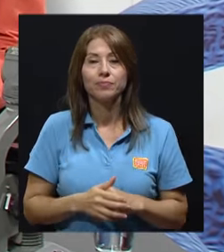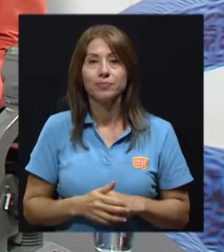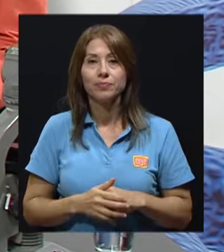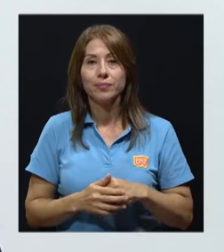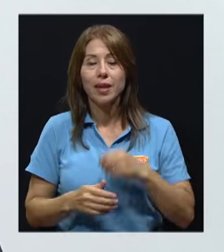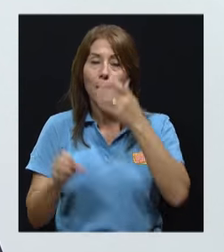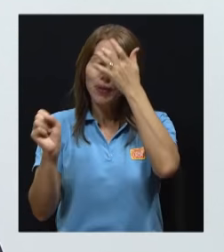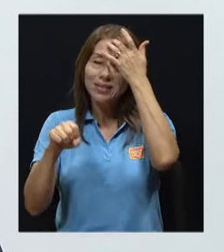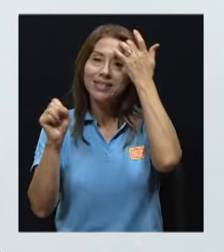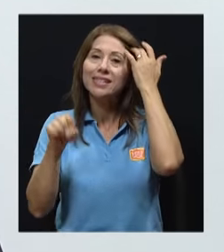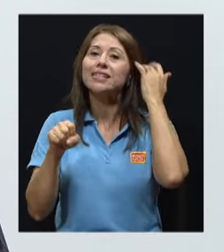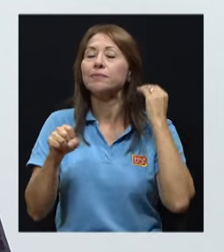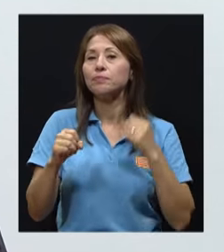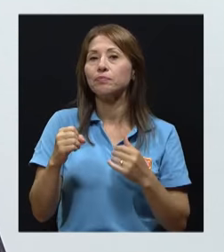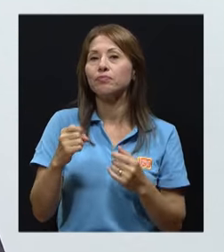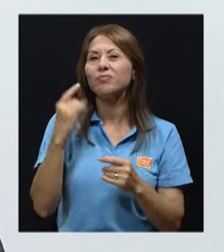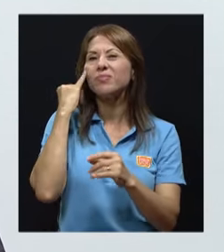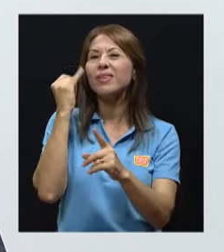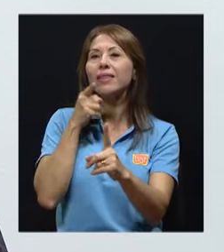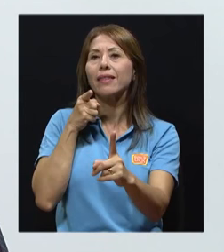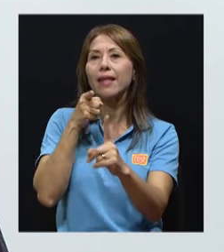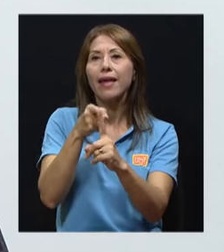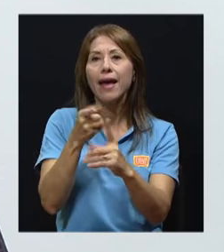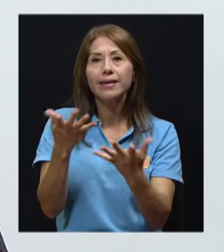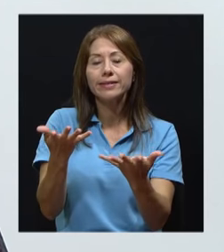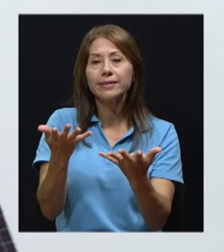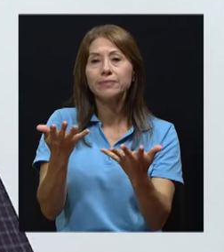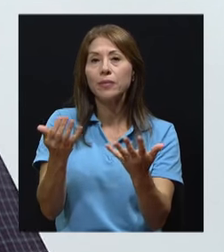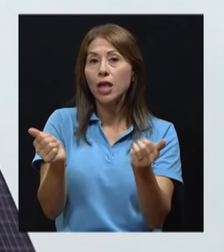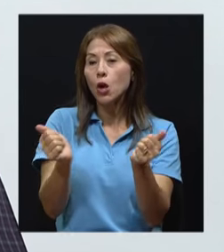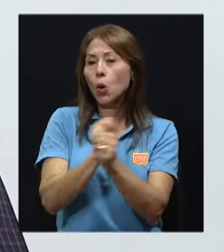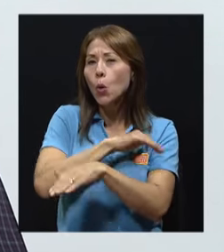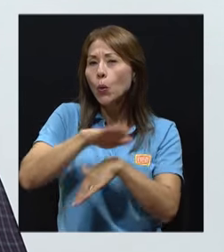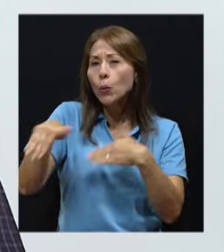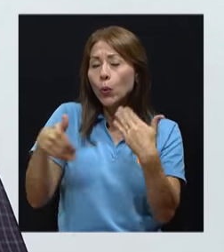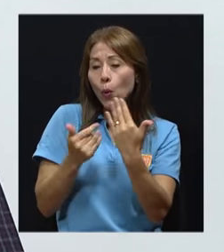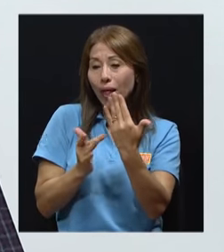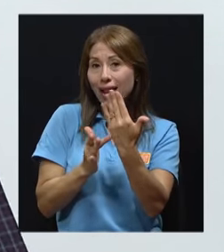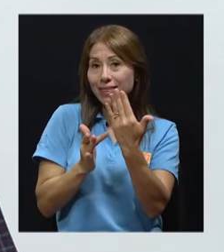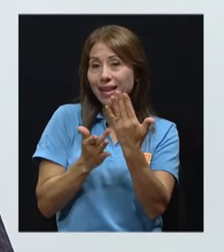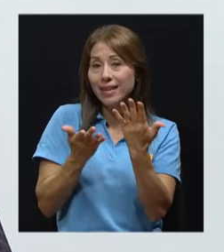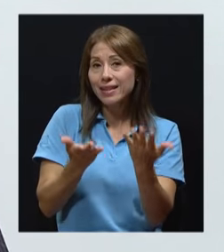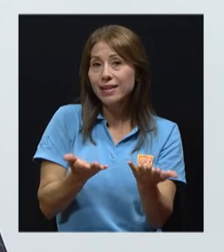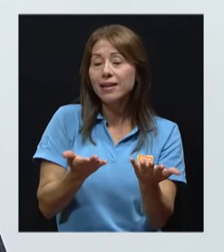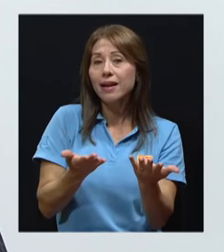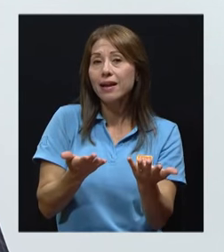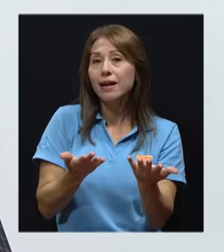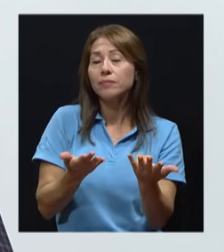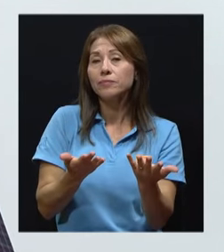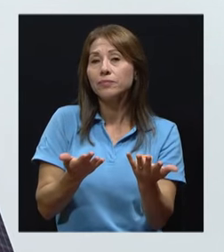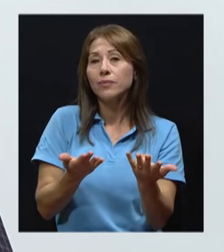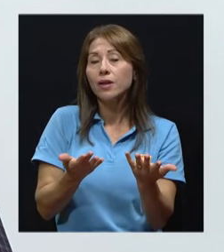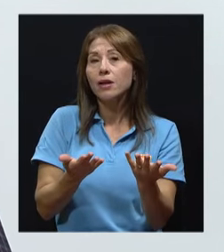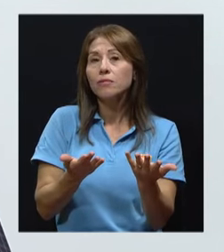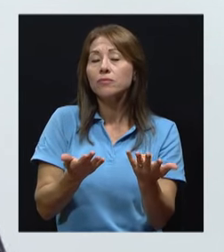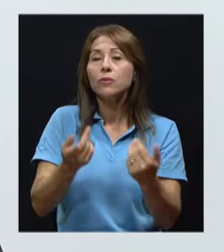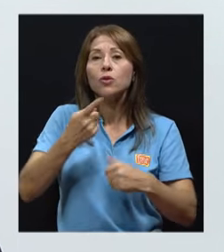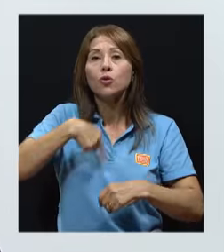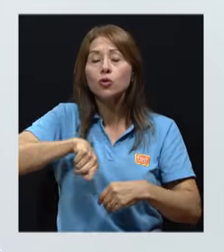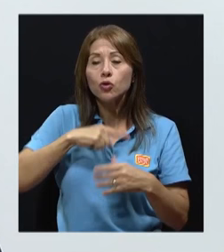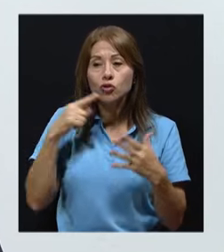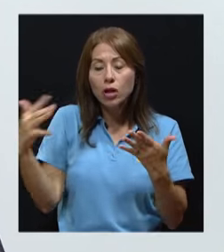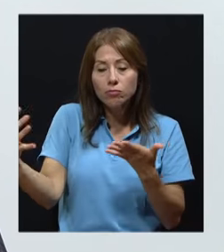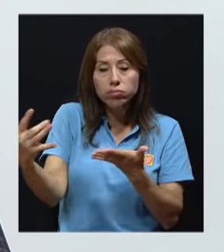experiencia sí la La idea es eh que con toda esta técnica que se está recopilando este